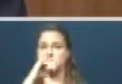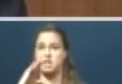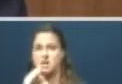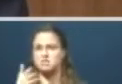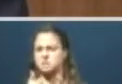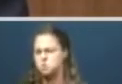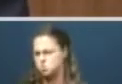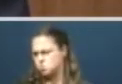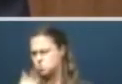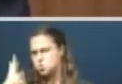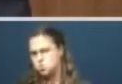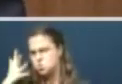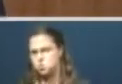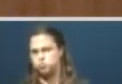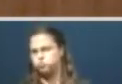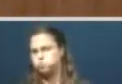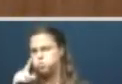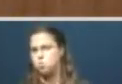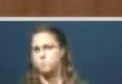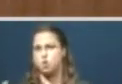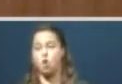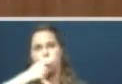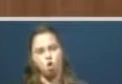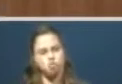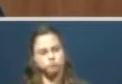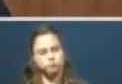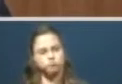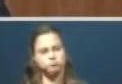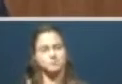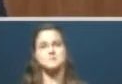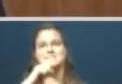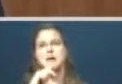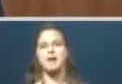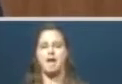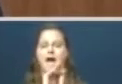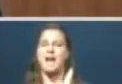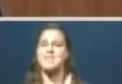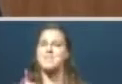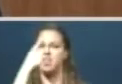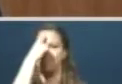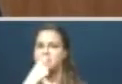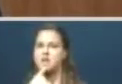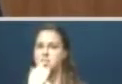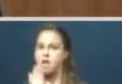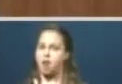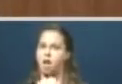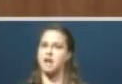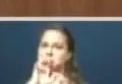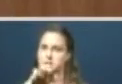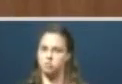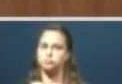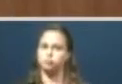ritmo vertiginoso de desarrollo tecnológico que vamos a promover en el marco de la agenda digital de castilla y león' en primer lugar